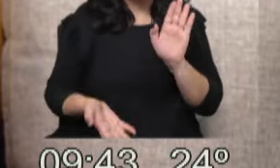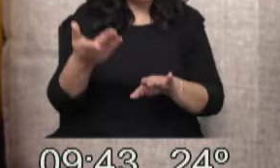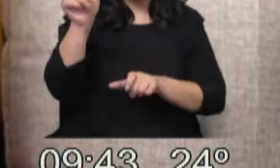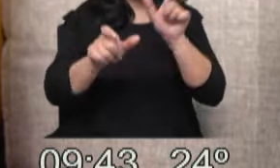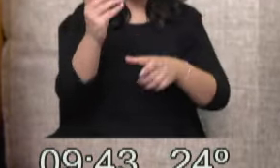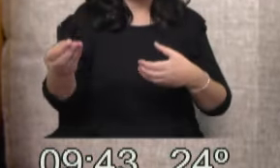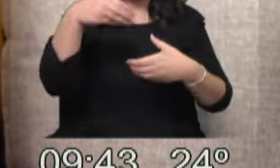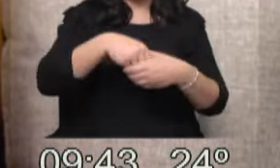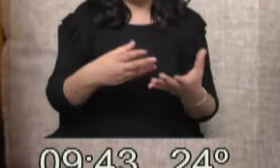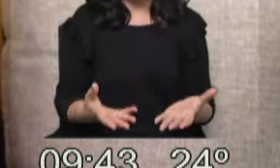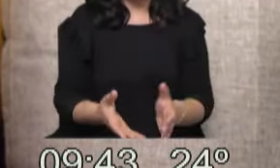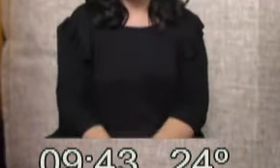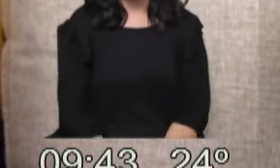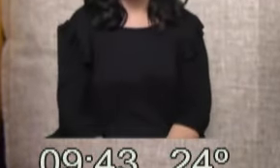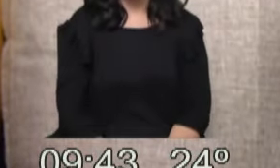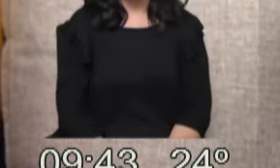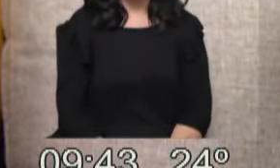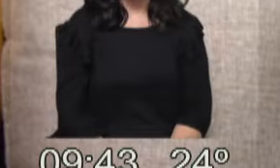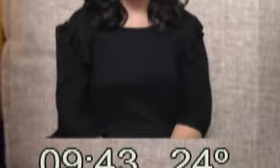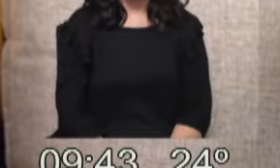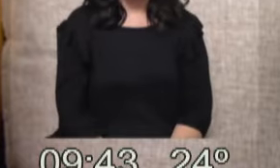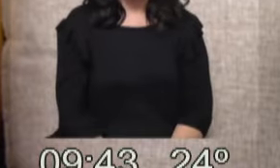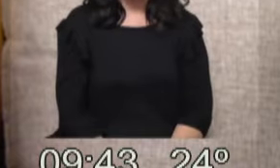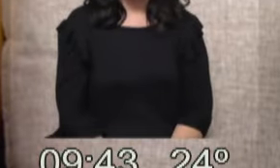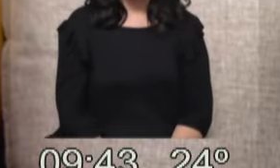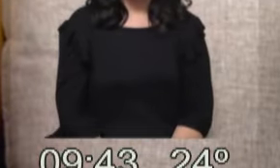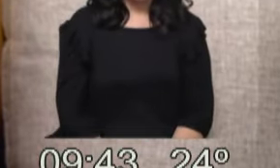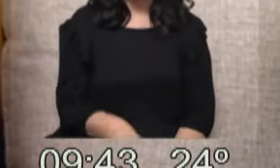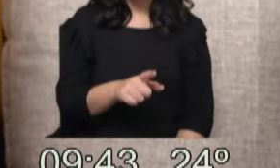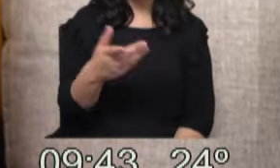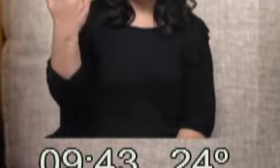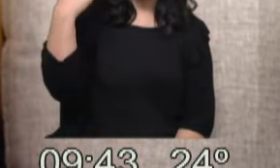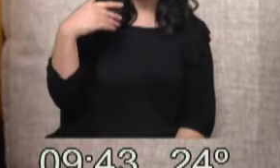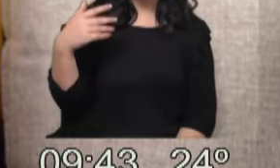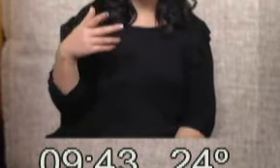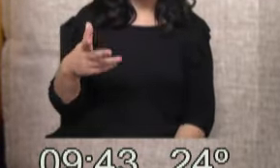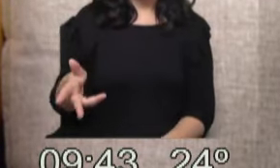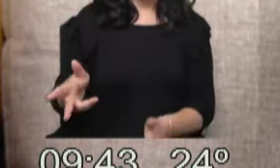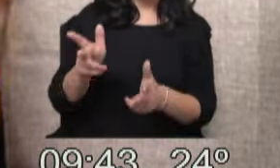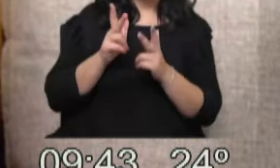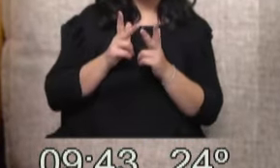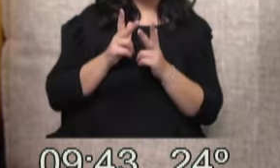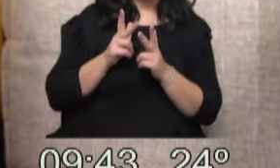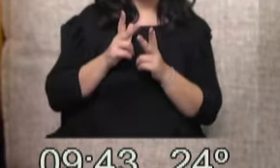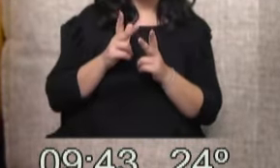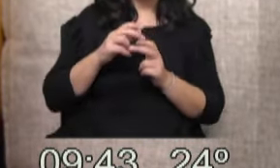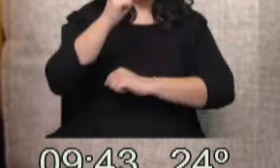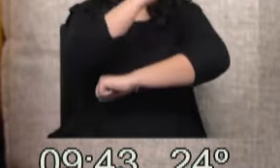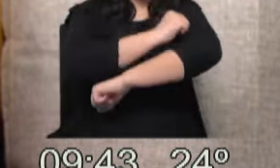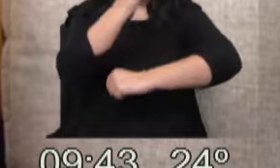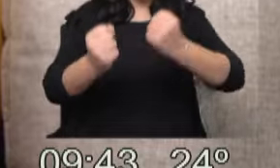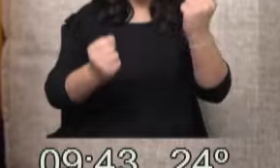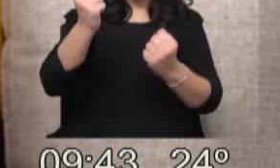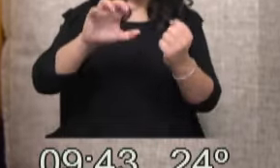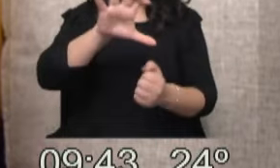que Paula que fue la la denunciante de este caso pues otra vez Fito me traías lo de este aquel camión en Cerro largo que